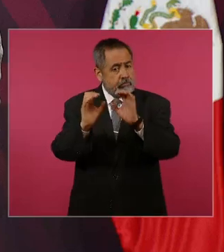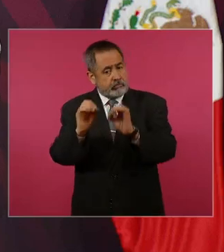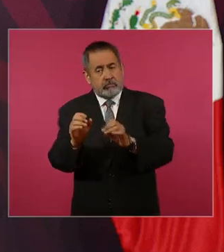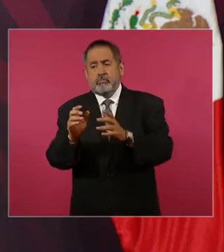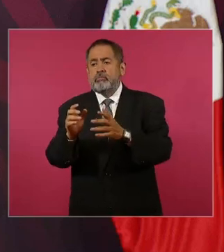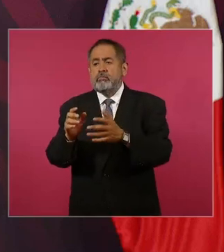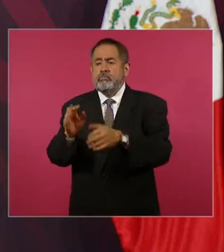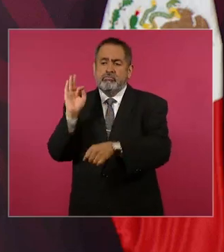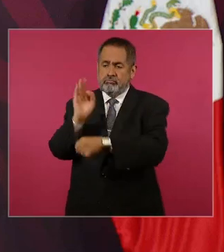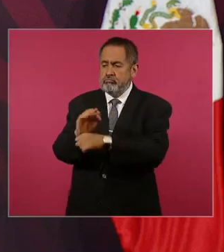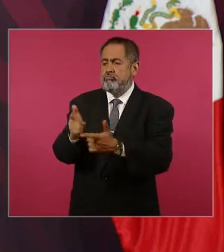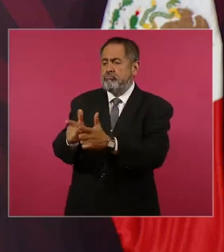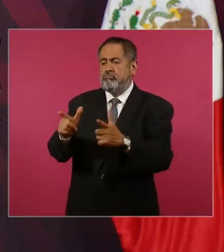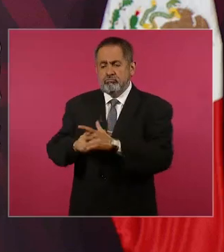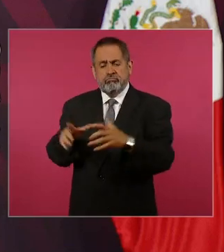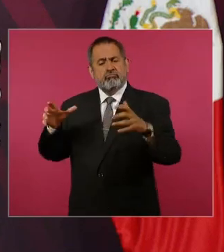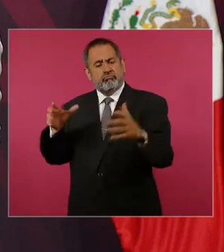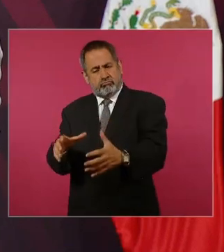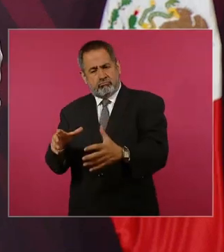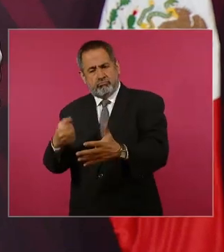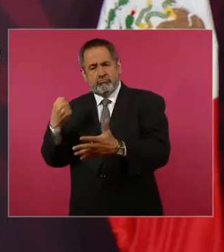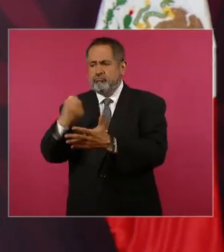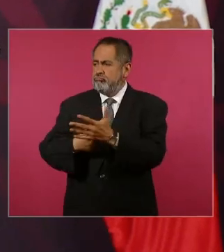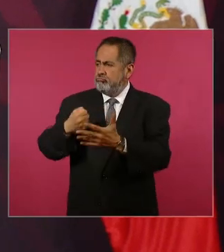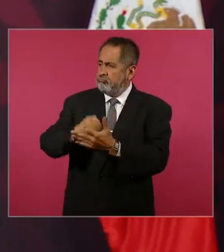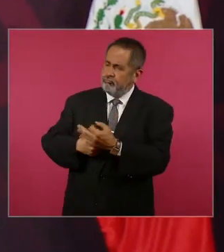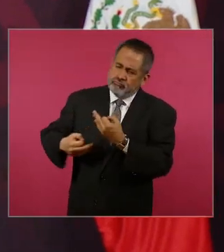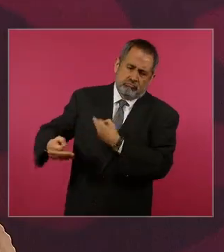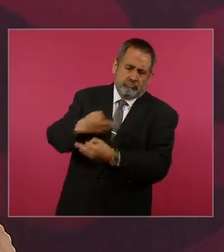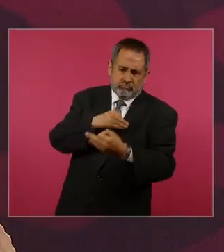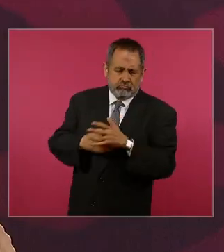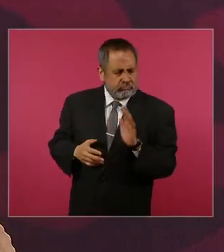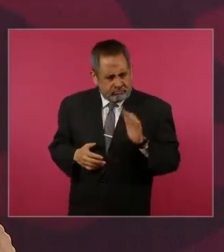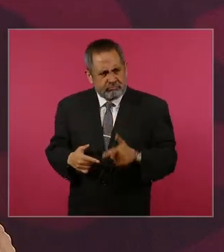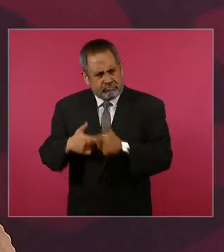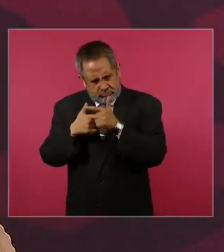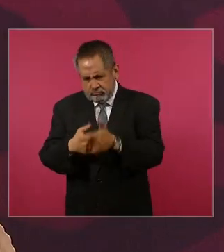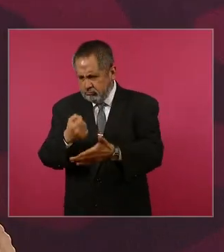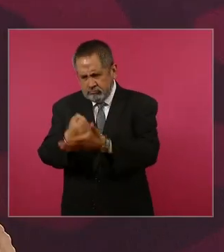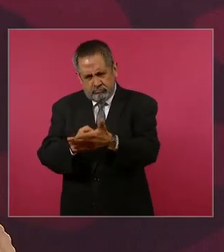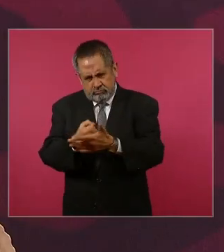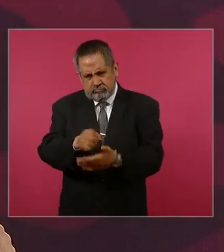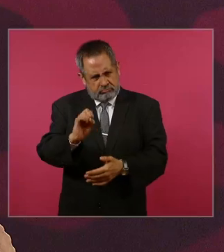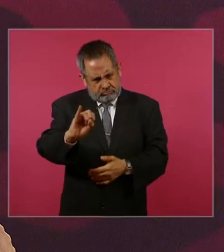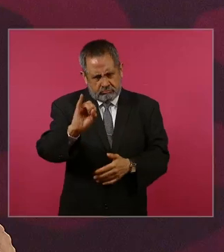por las causas de todas y todos.